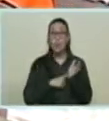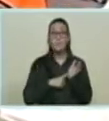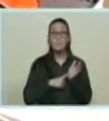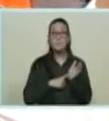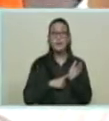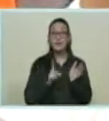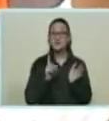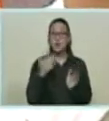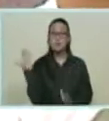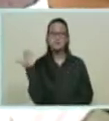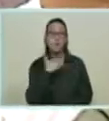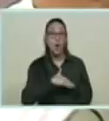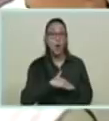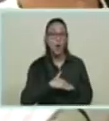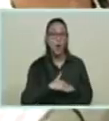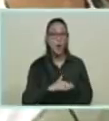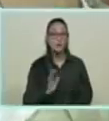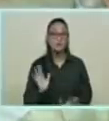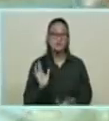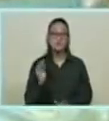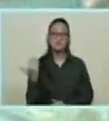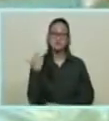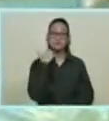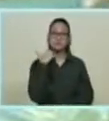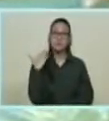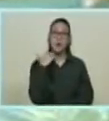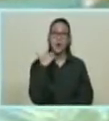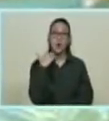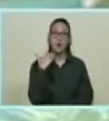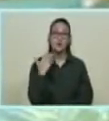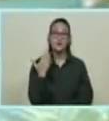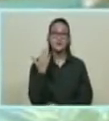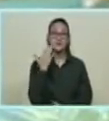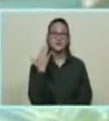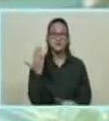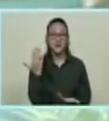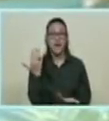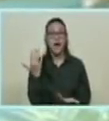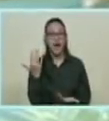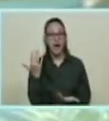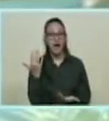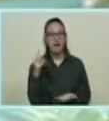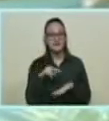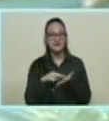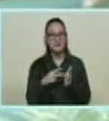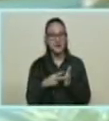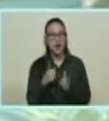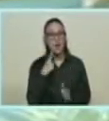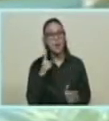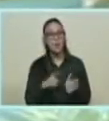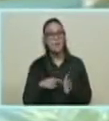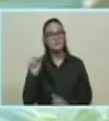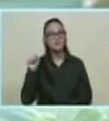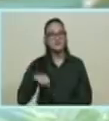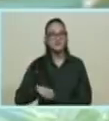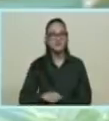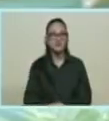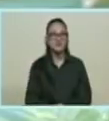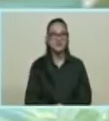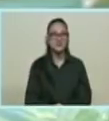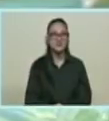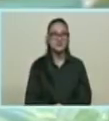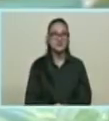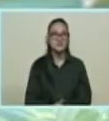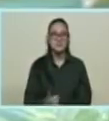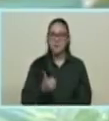corto la cabeza, le dije. Tiene su cabeza todavía puesta, mira. ¿Por qué? Porque fuimos más allá